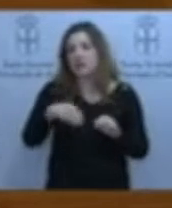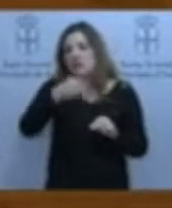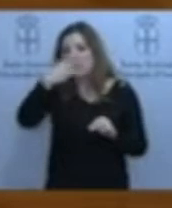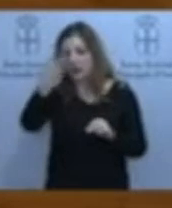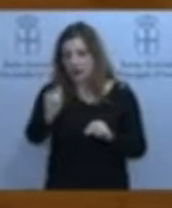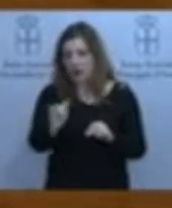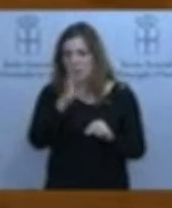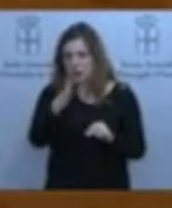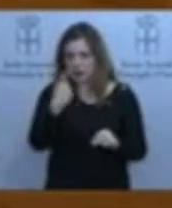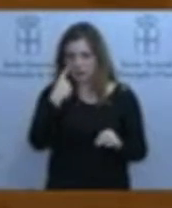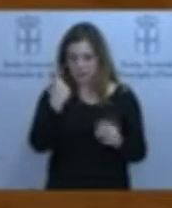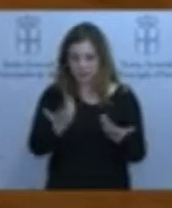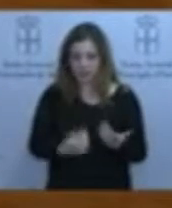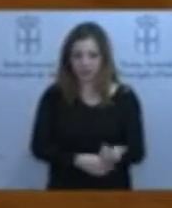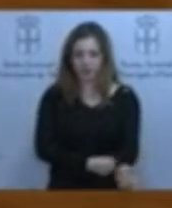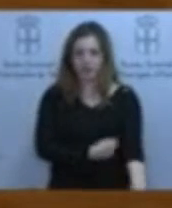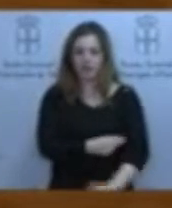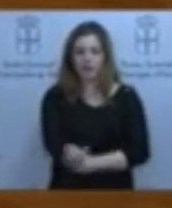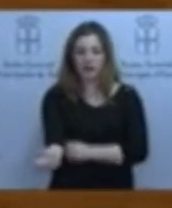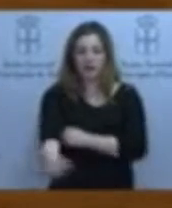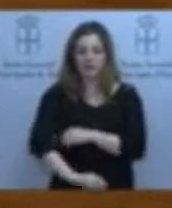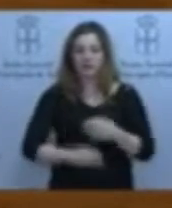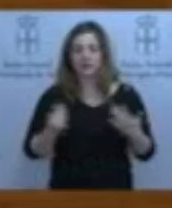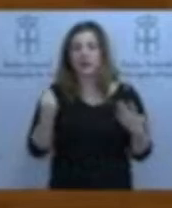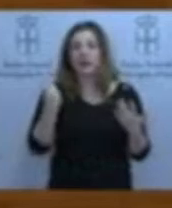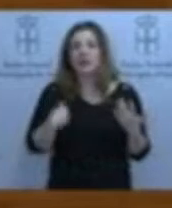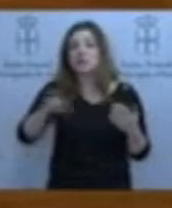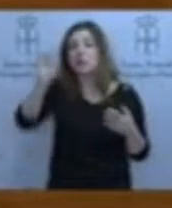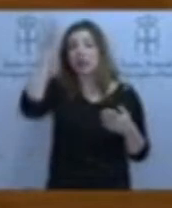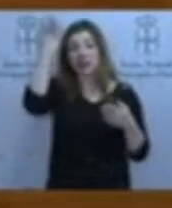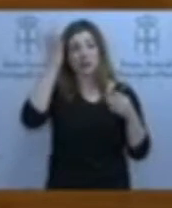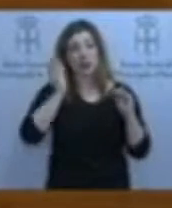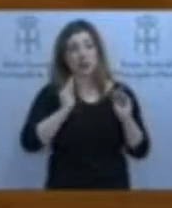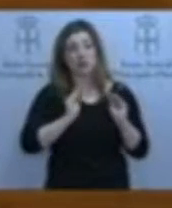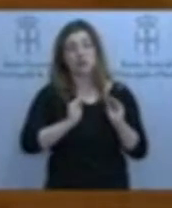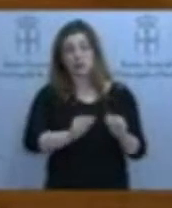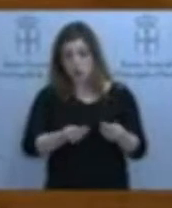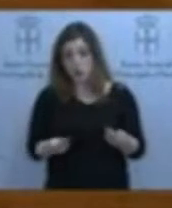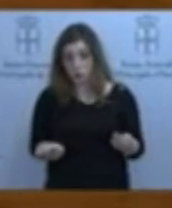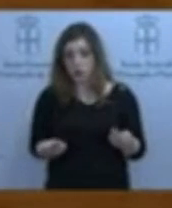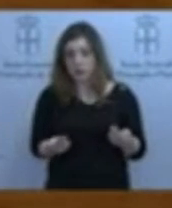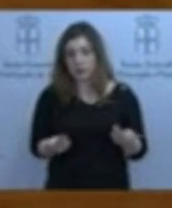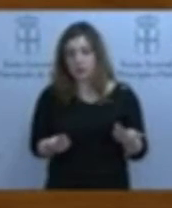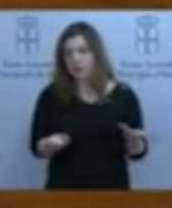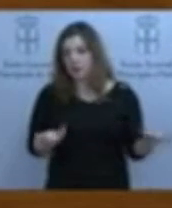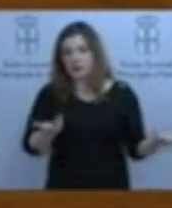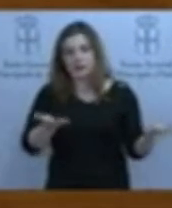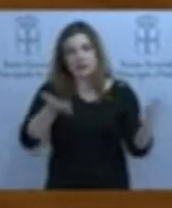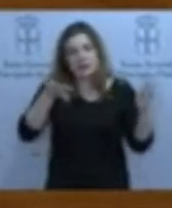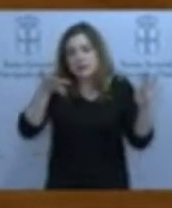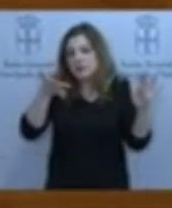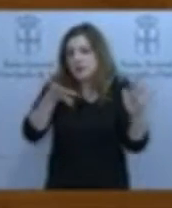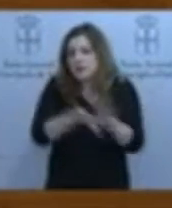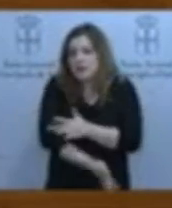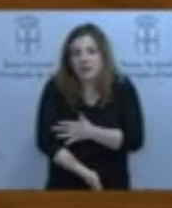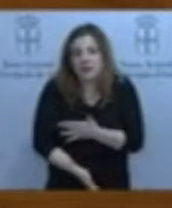miren, el olor que desprende la iniciativa suya es, no nos engañemos, difiere